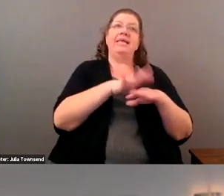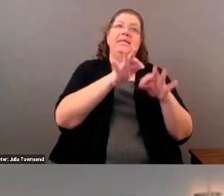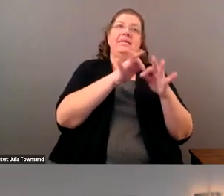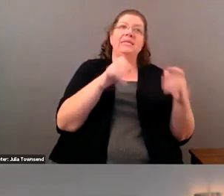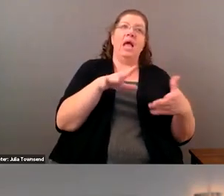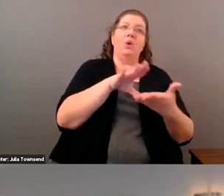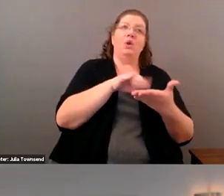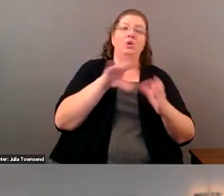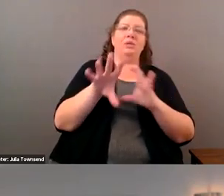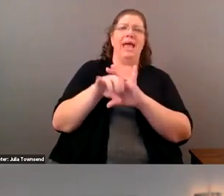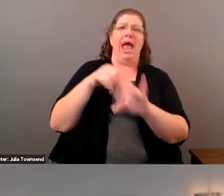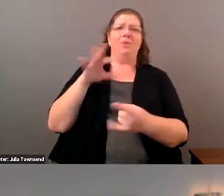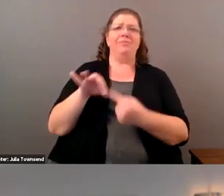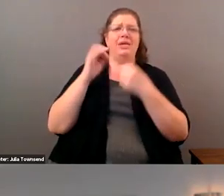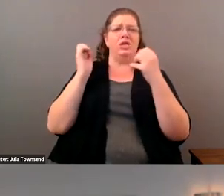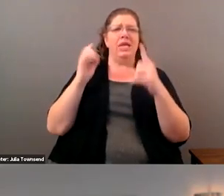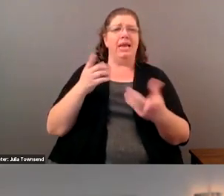atrás